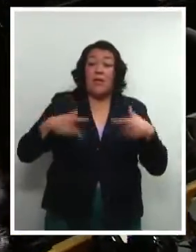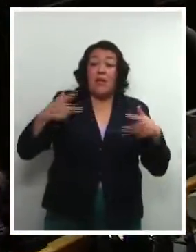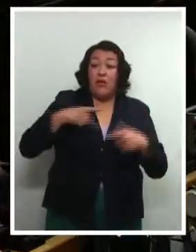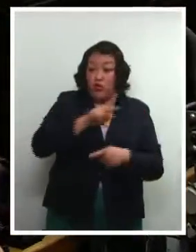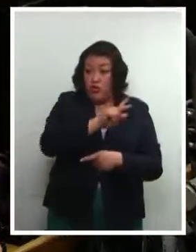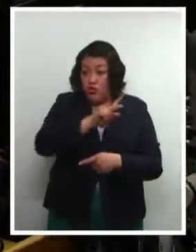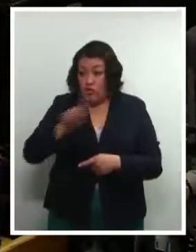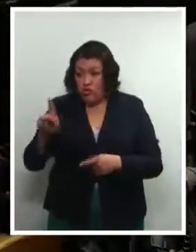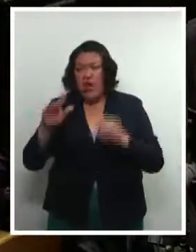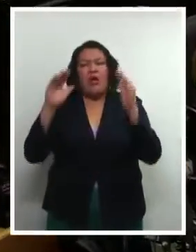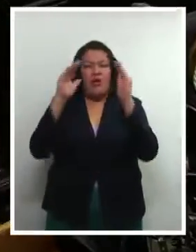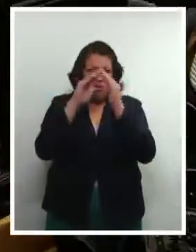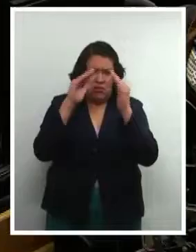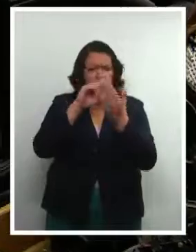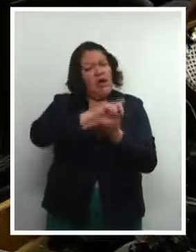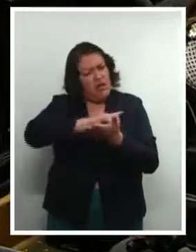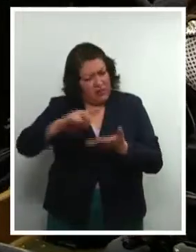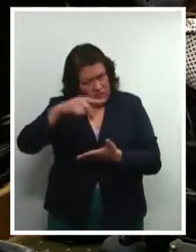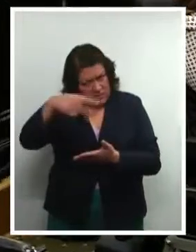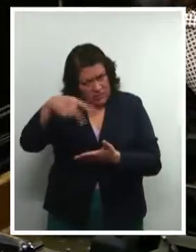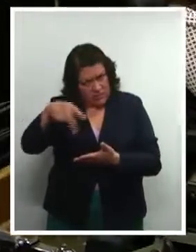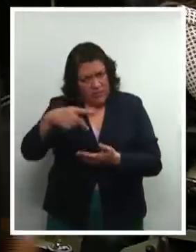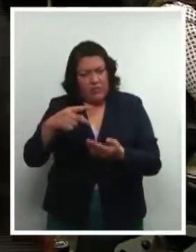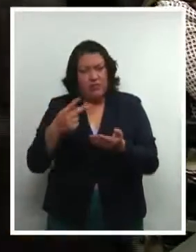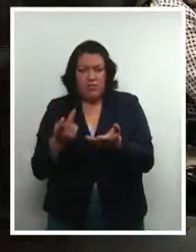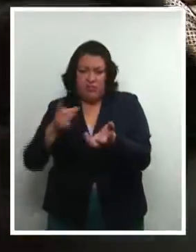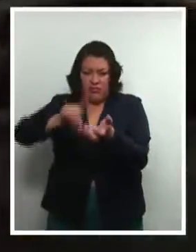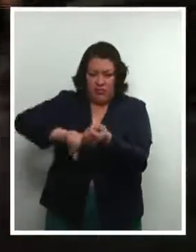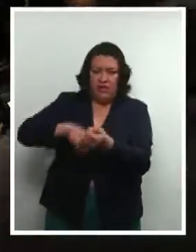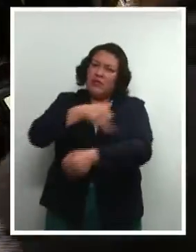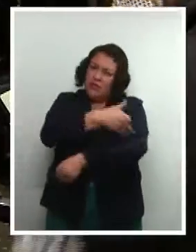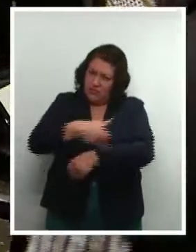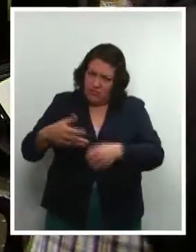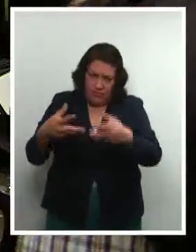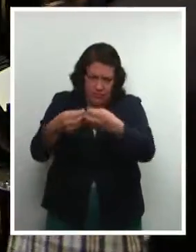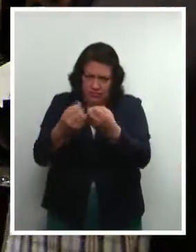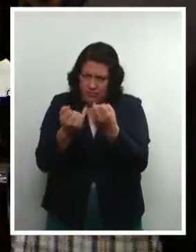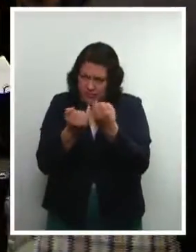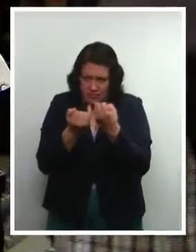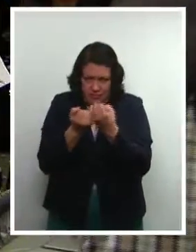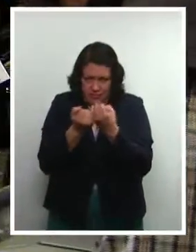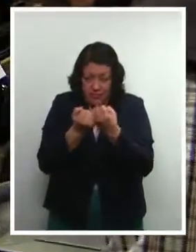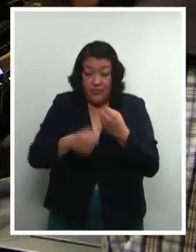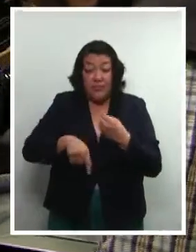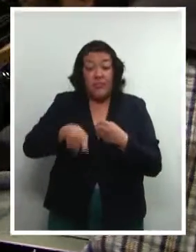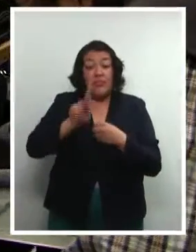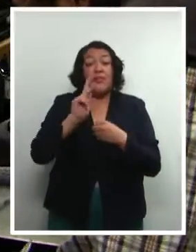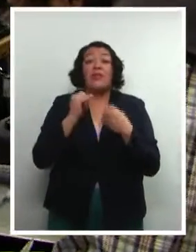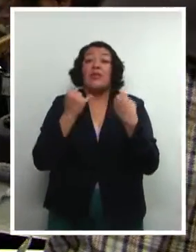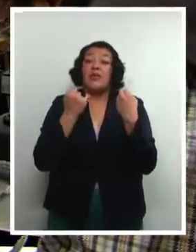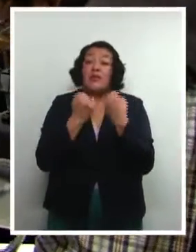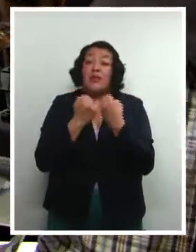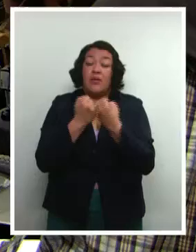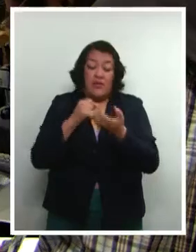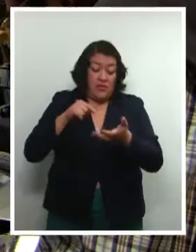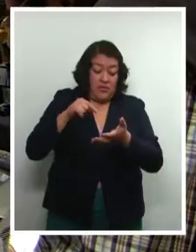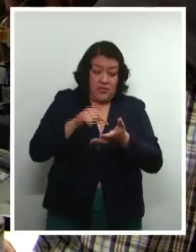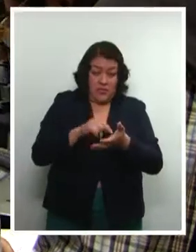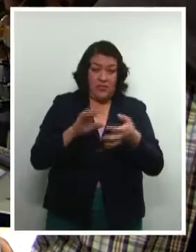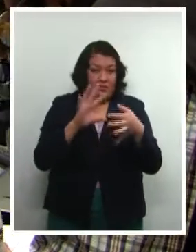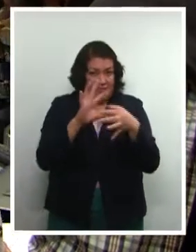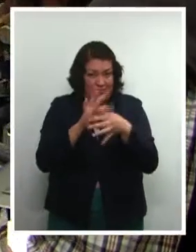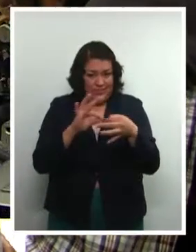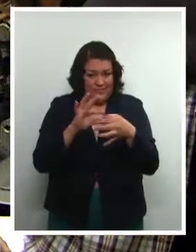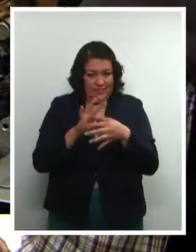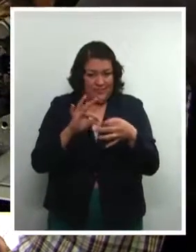una vivienda adecuada para sí y su familia. Pero también se menciona, entre otros temas,